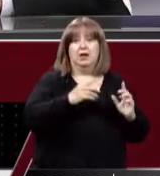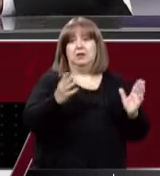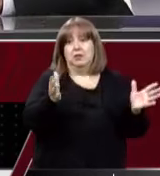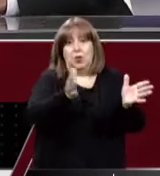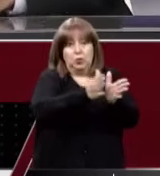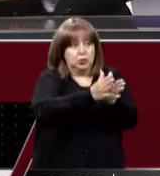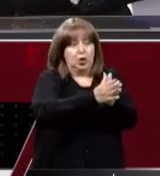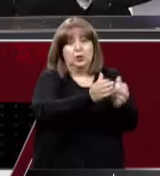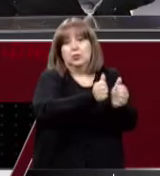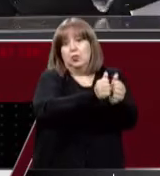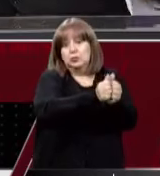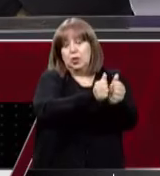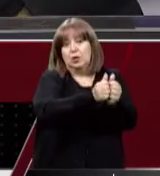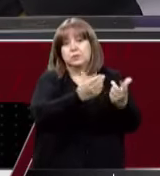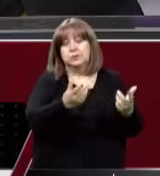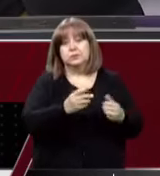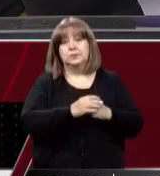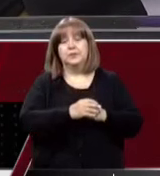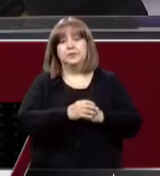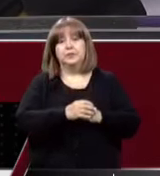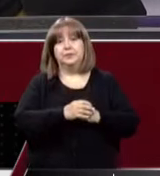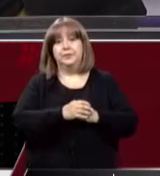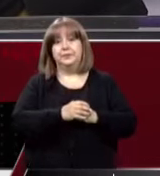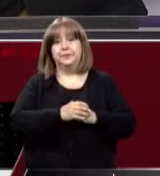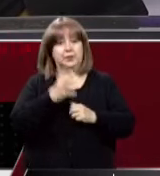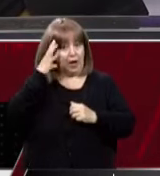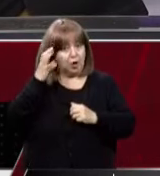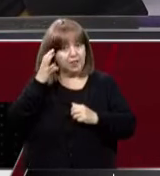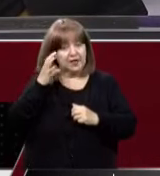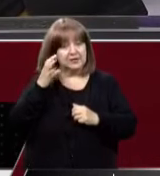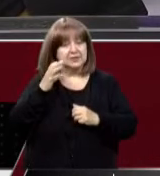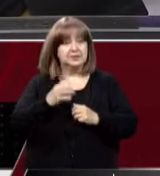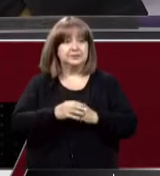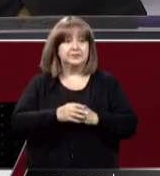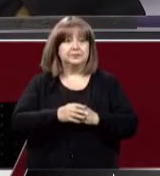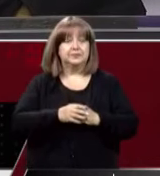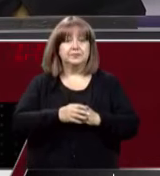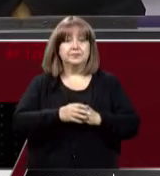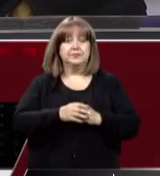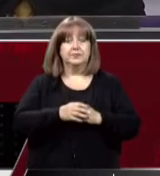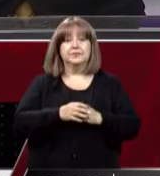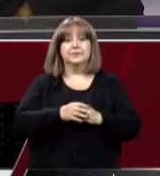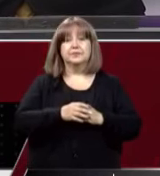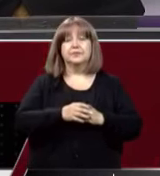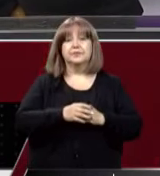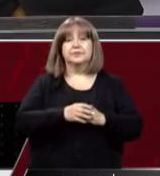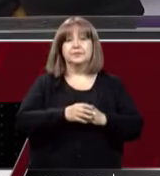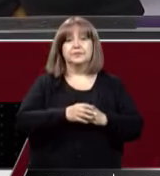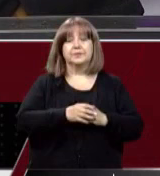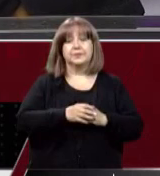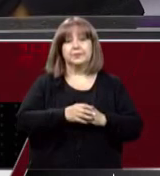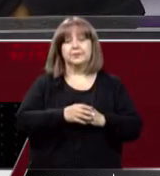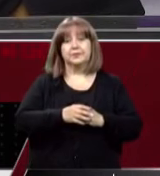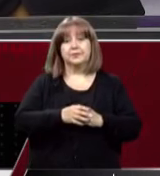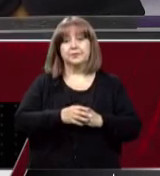como con Rolando cuando termina falleciendo el pequeño. Si se acuerda, quizás no lo puede recordar. Bueno, era de